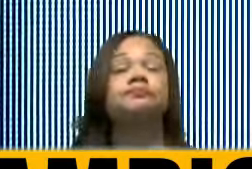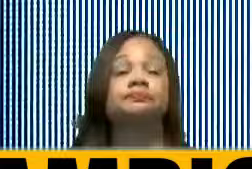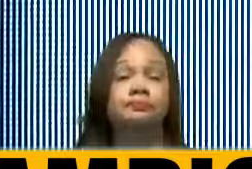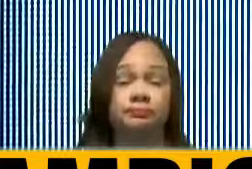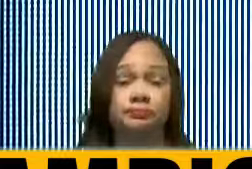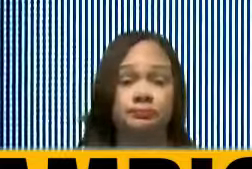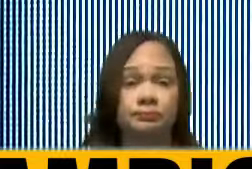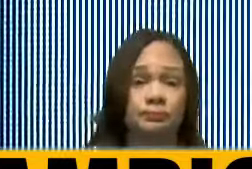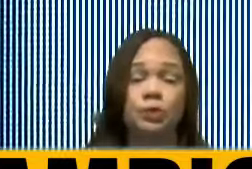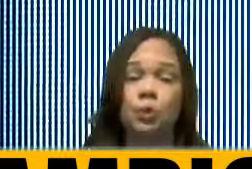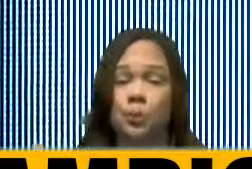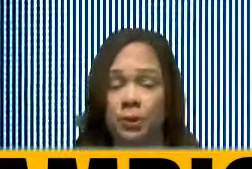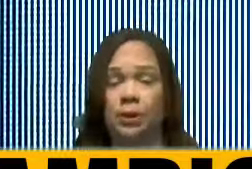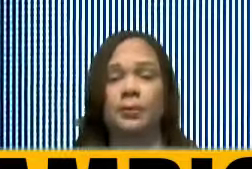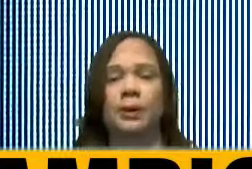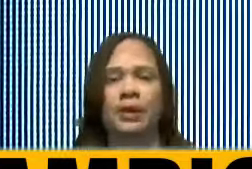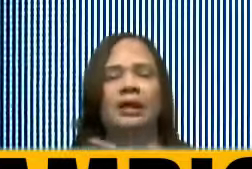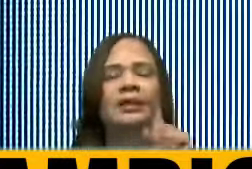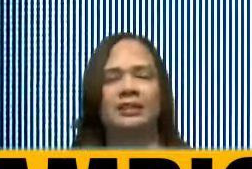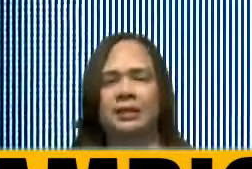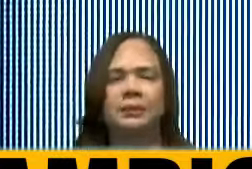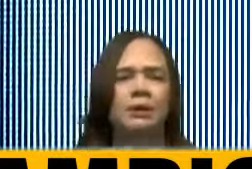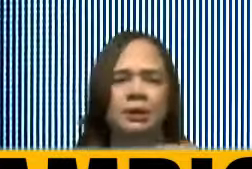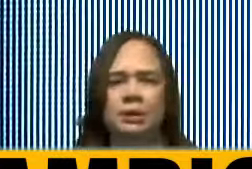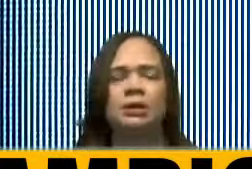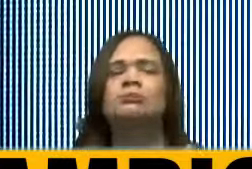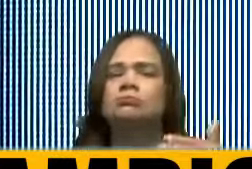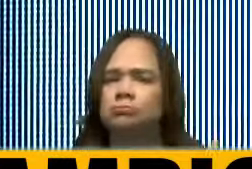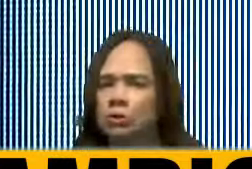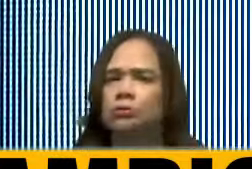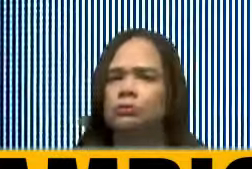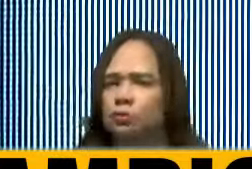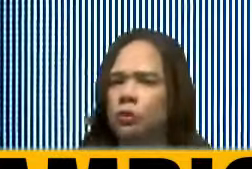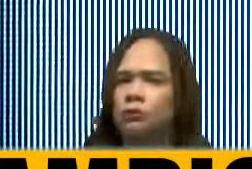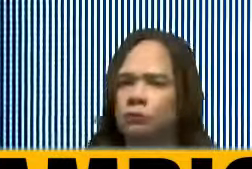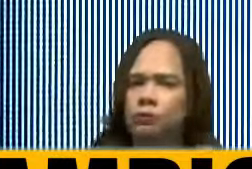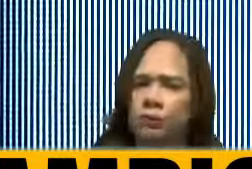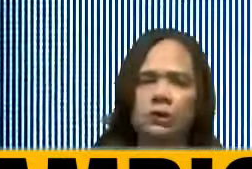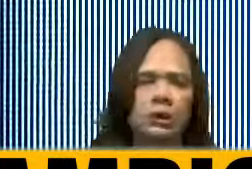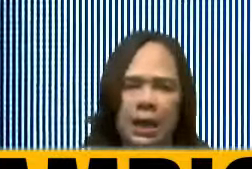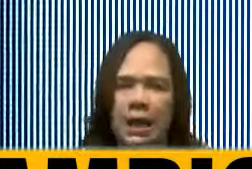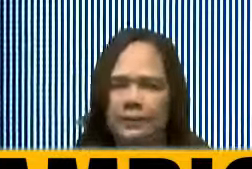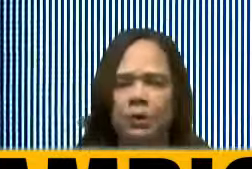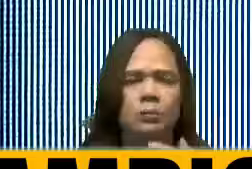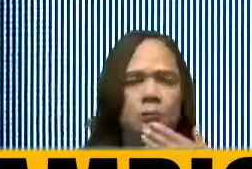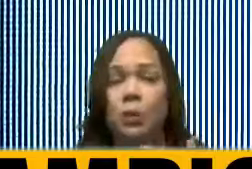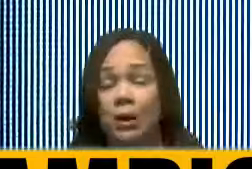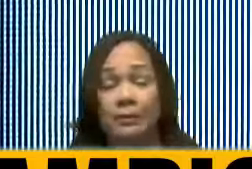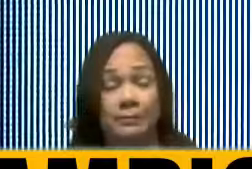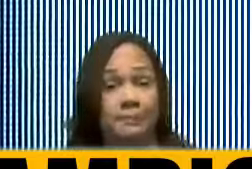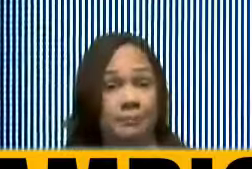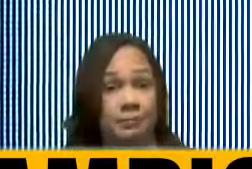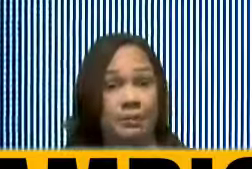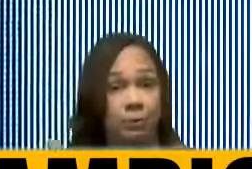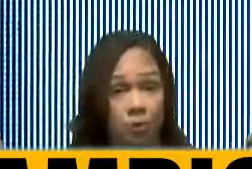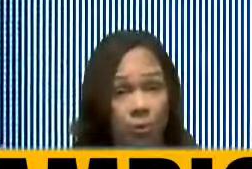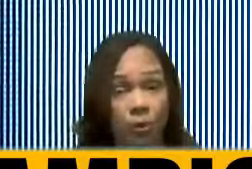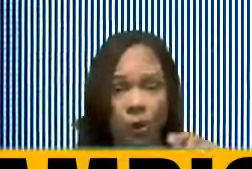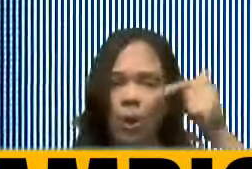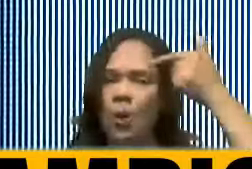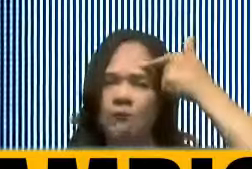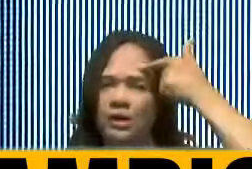moderna tanto pública como privada tiene que estar en una constante de búsqueda de la eficiencia y más en el sector público que lo que tenemos que